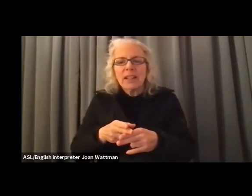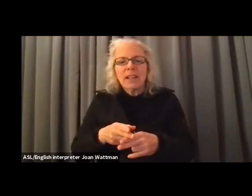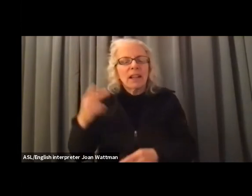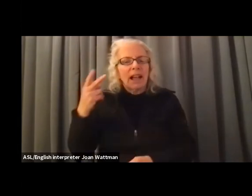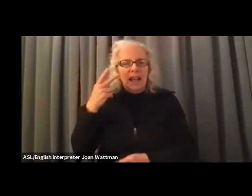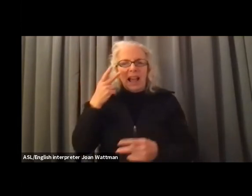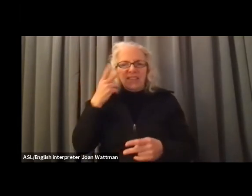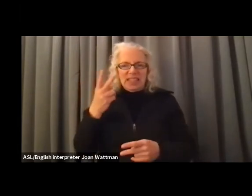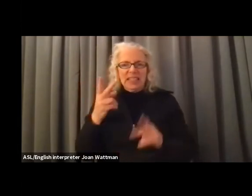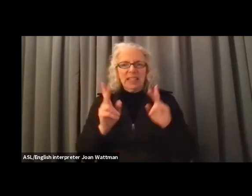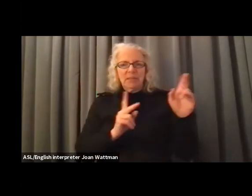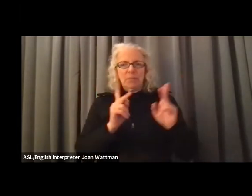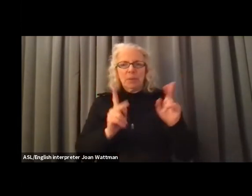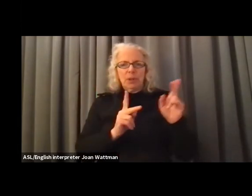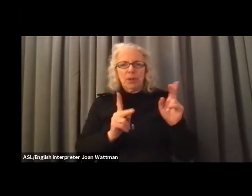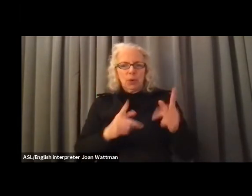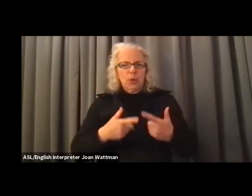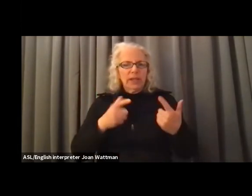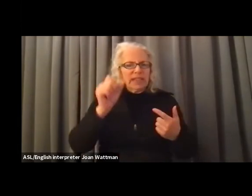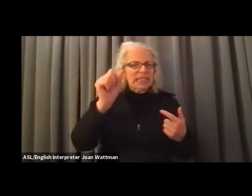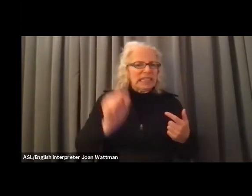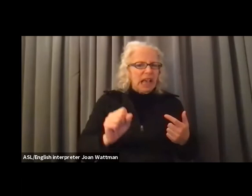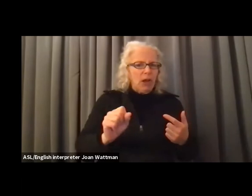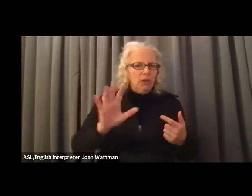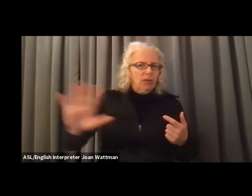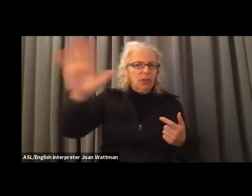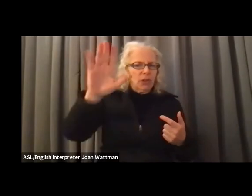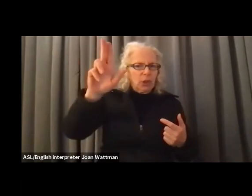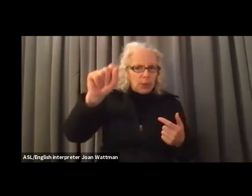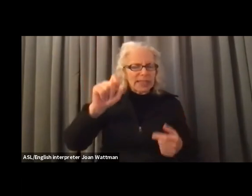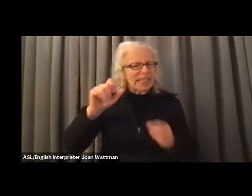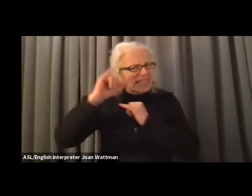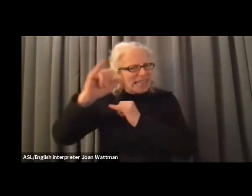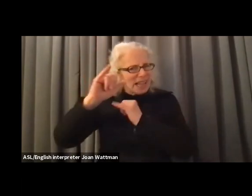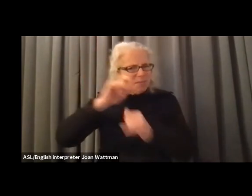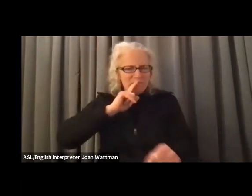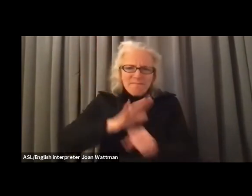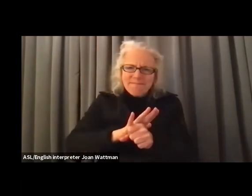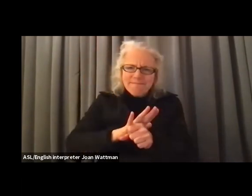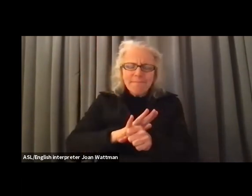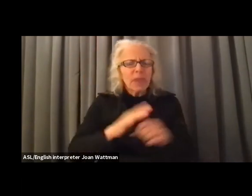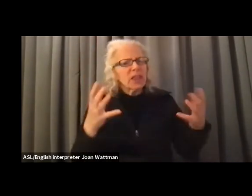autonomía y por la autodeterminación y por la libertad de los pueblos.